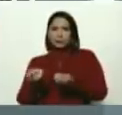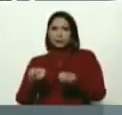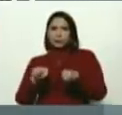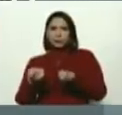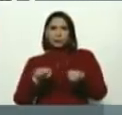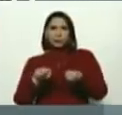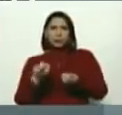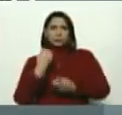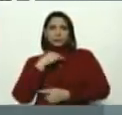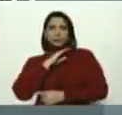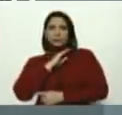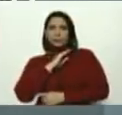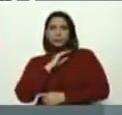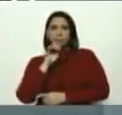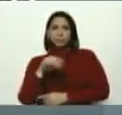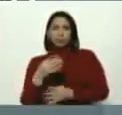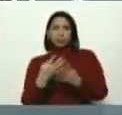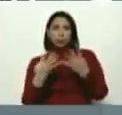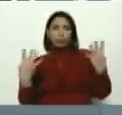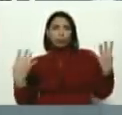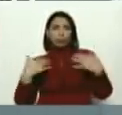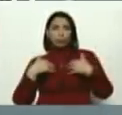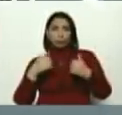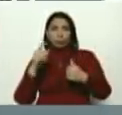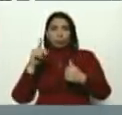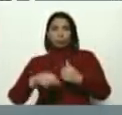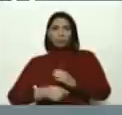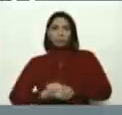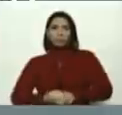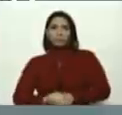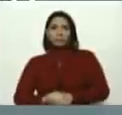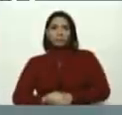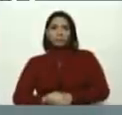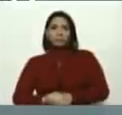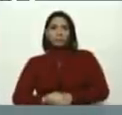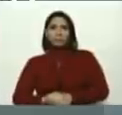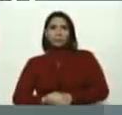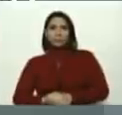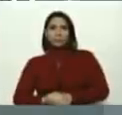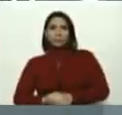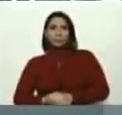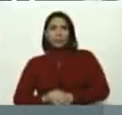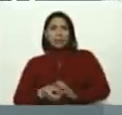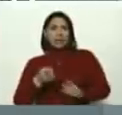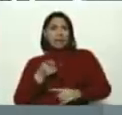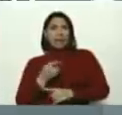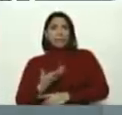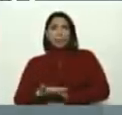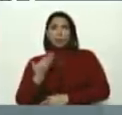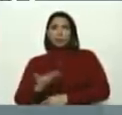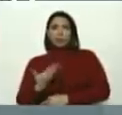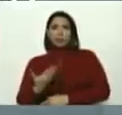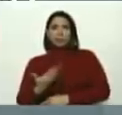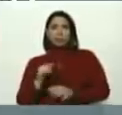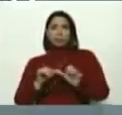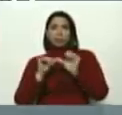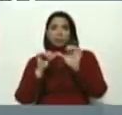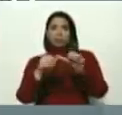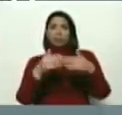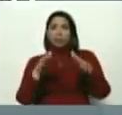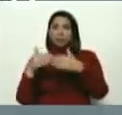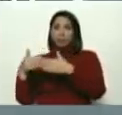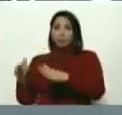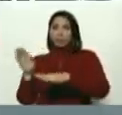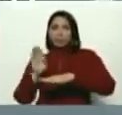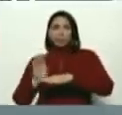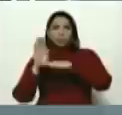enfermedad. Y los cordones sanitarios, los cercos sanitarios, bueno, jugando el papel fundamental para seguir garantizando y protegiendo la salud